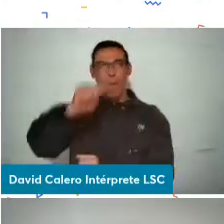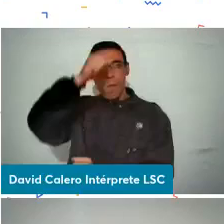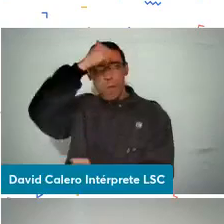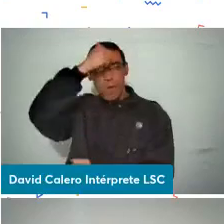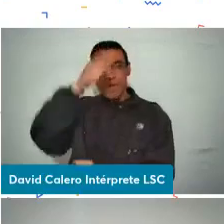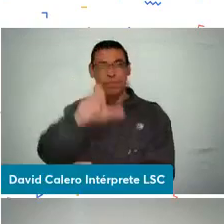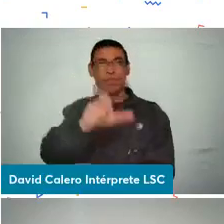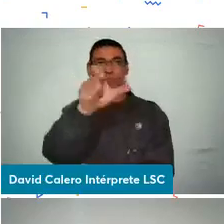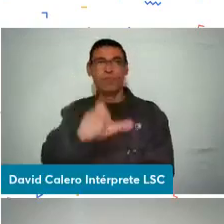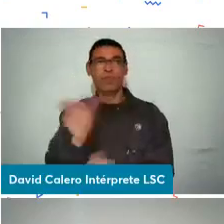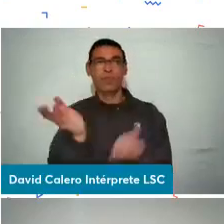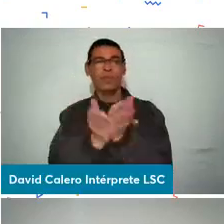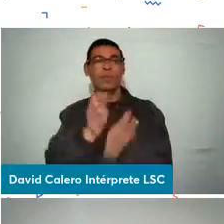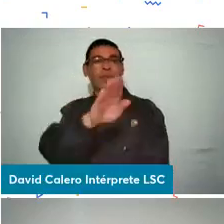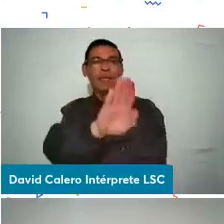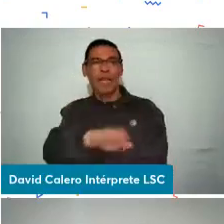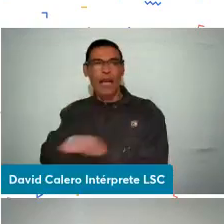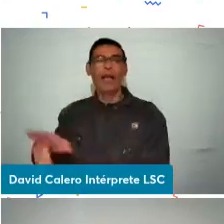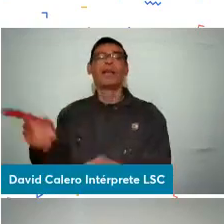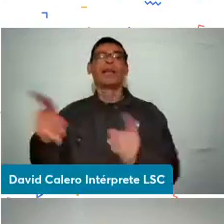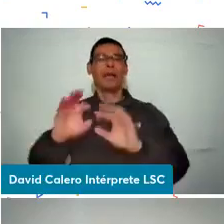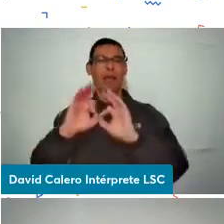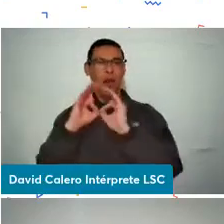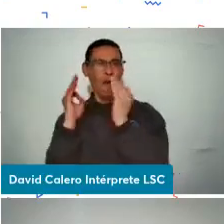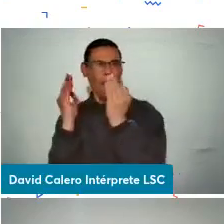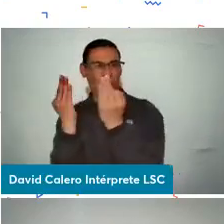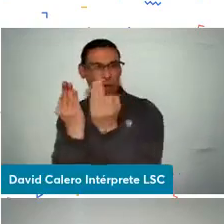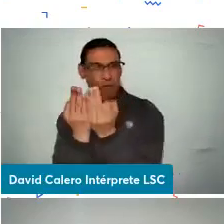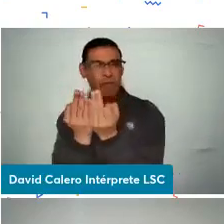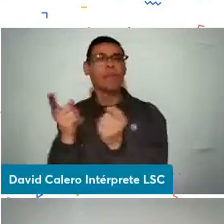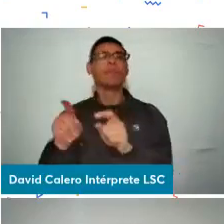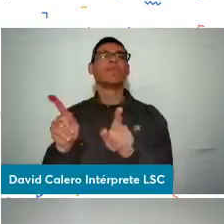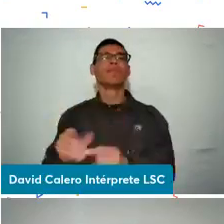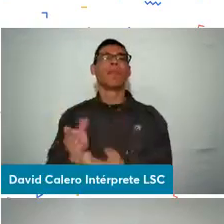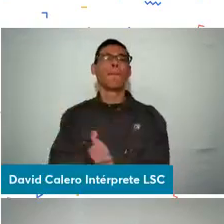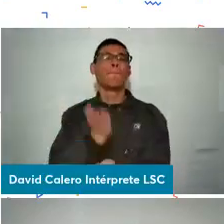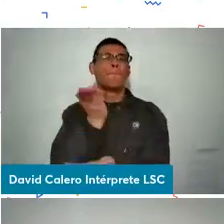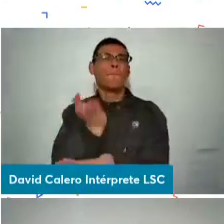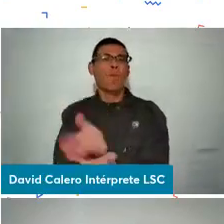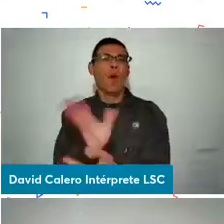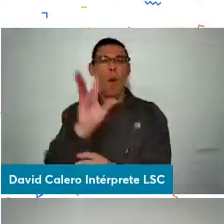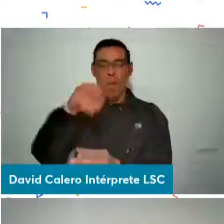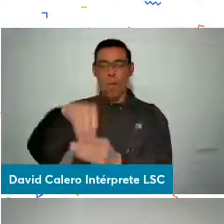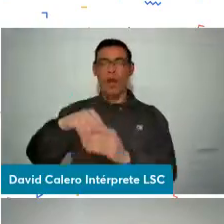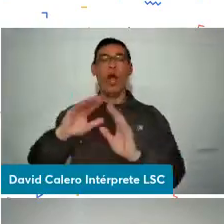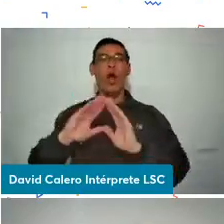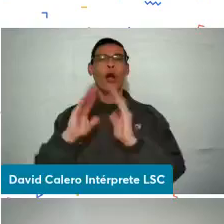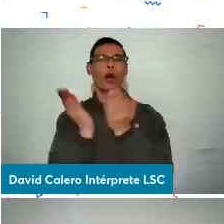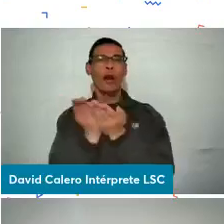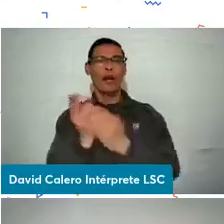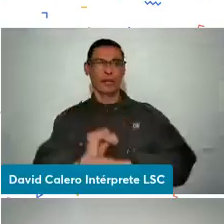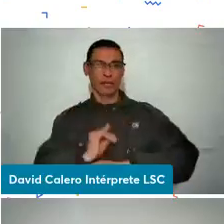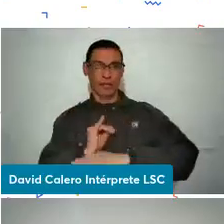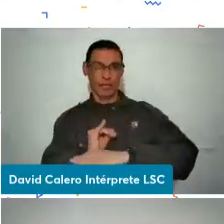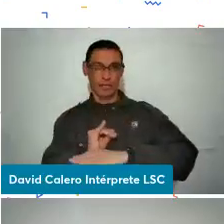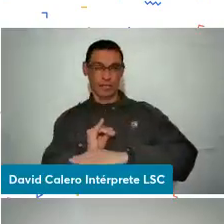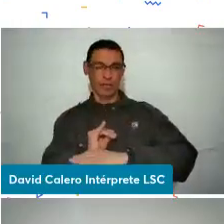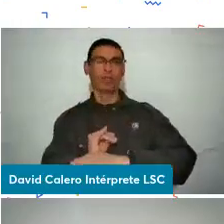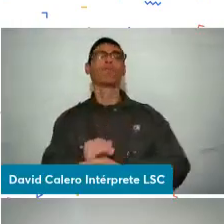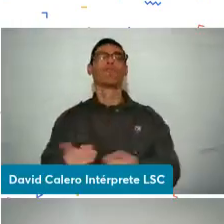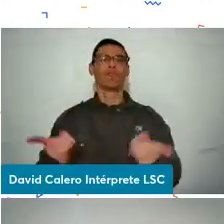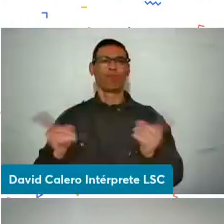para la familia, sino para la propuesta educativa que quiero en mi institución. Y como estamos llamados a que,